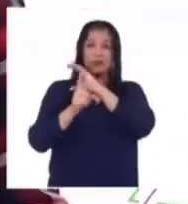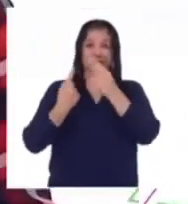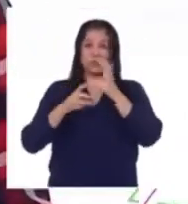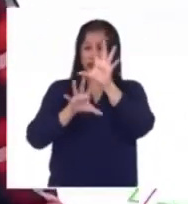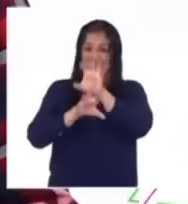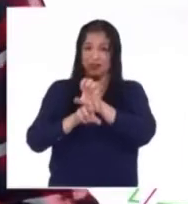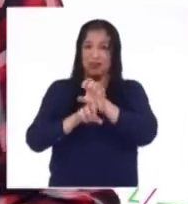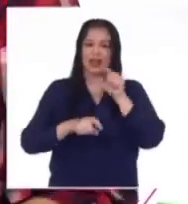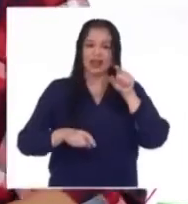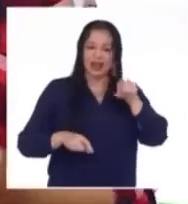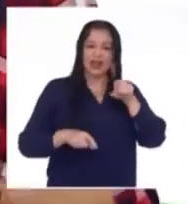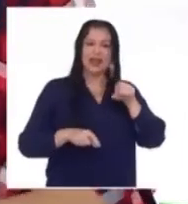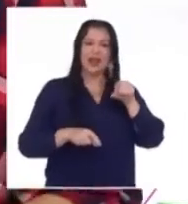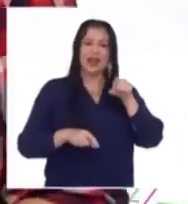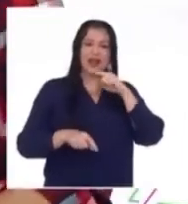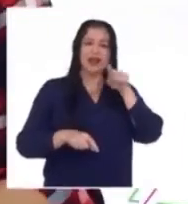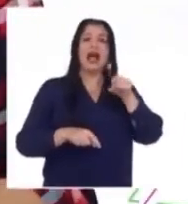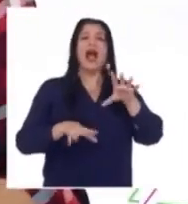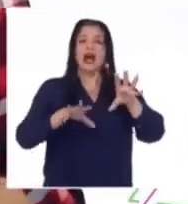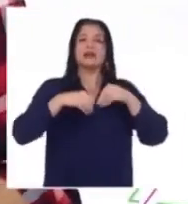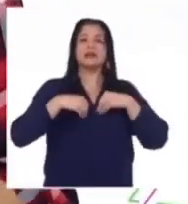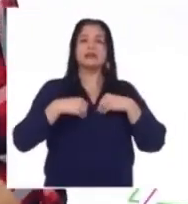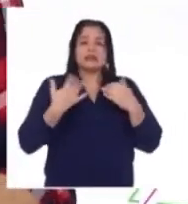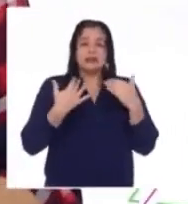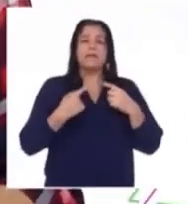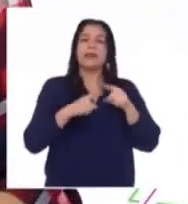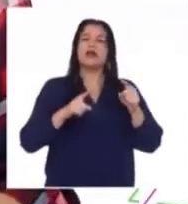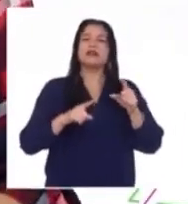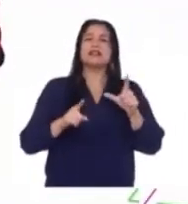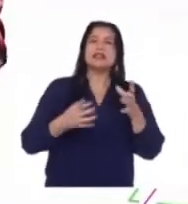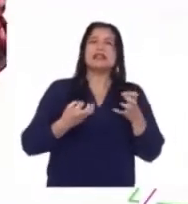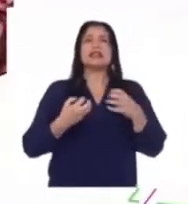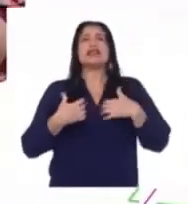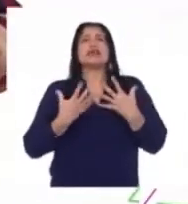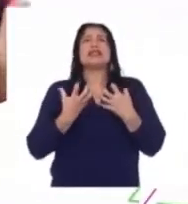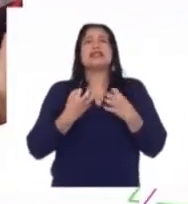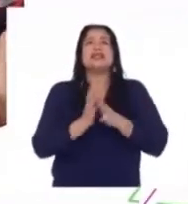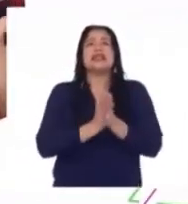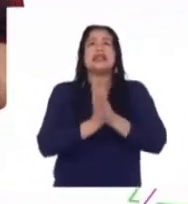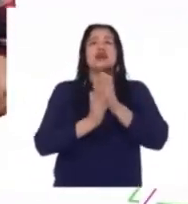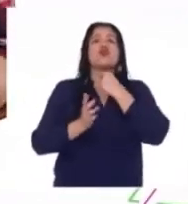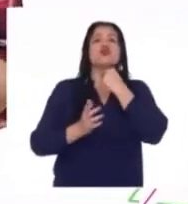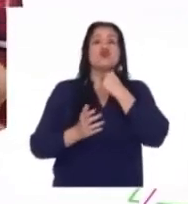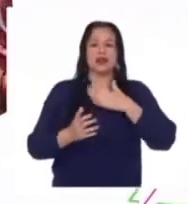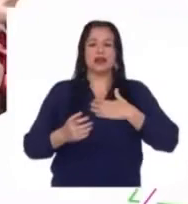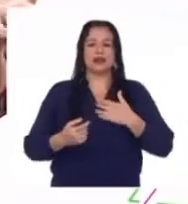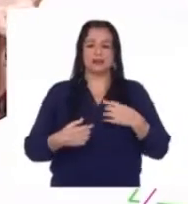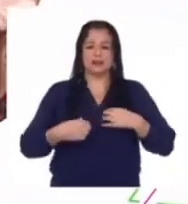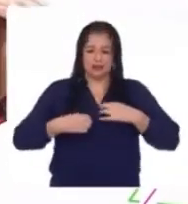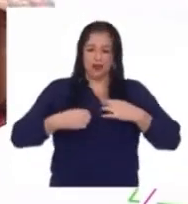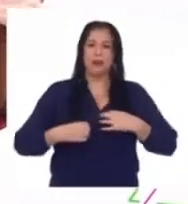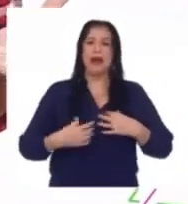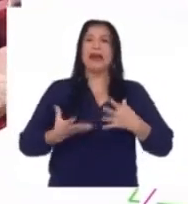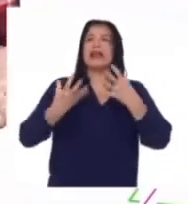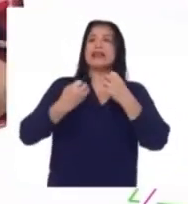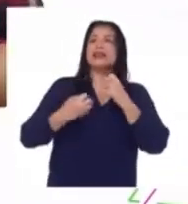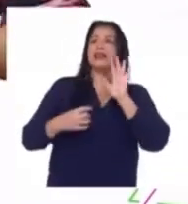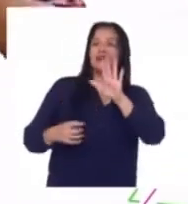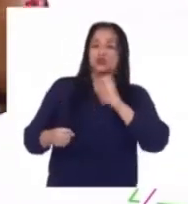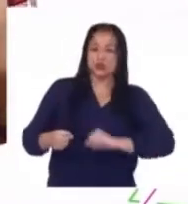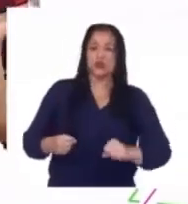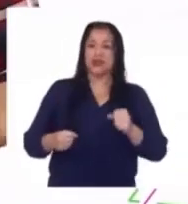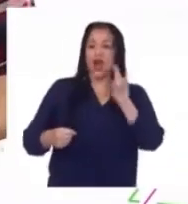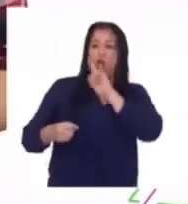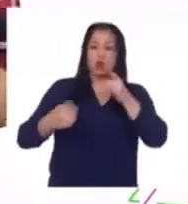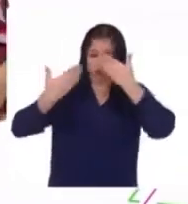Ella acepta sus miedos, pero también nos dice que le gustaría poder usar esa ropa y que además desea que su hija tenga esa vestimenta para